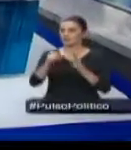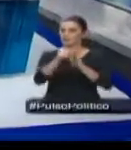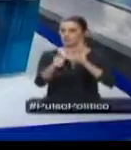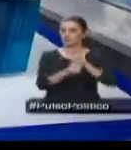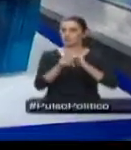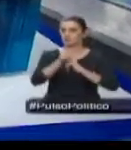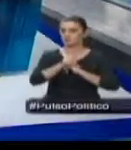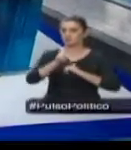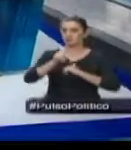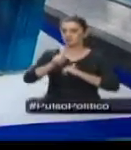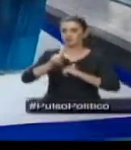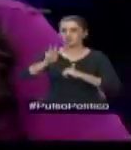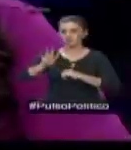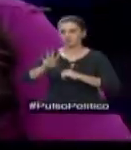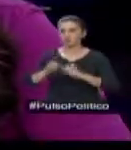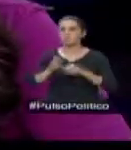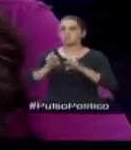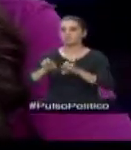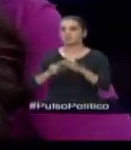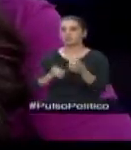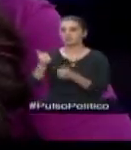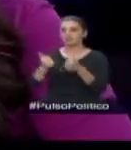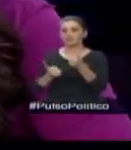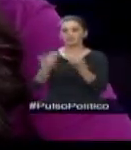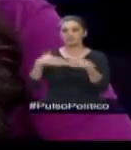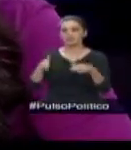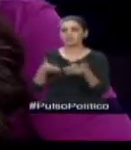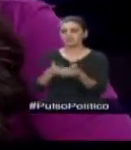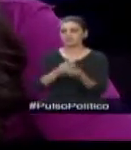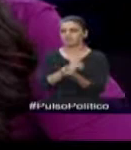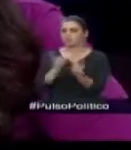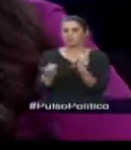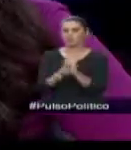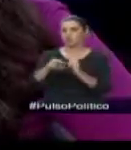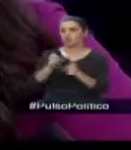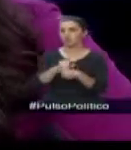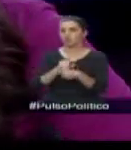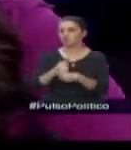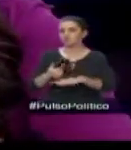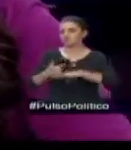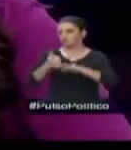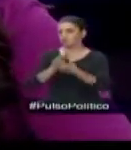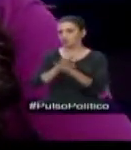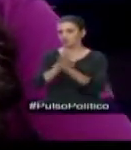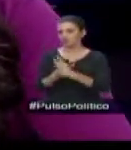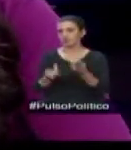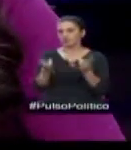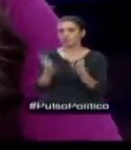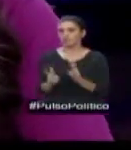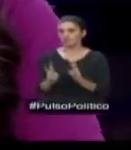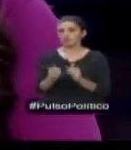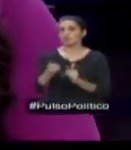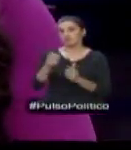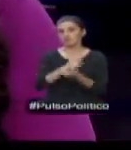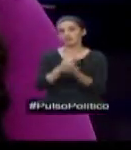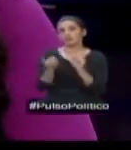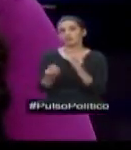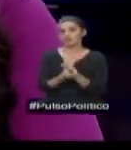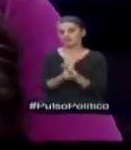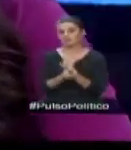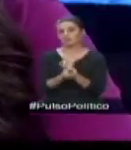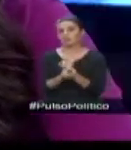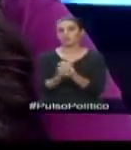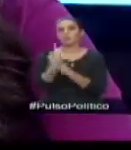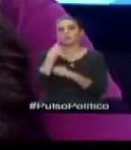permite la postulación sin limitaciones la enmienda a nuevas autoridades nadie además esta enmienda se refiere a cargos de elección popular